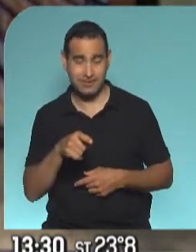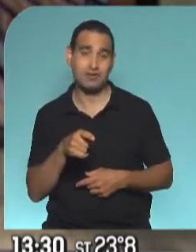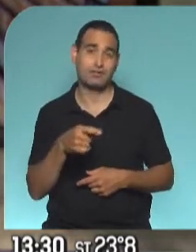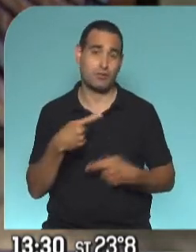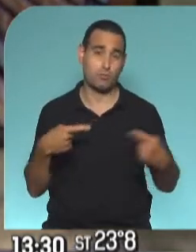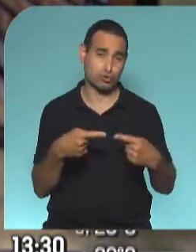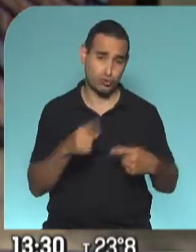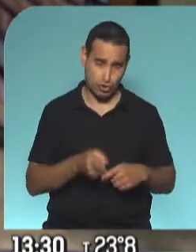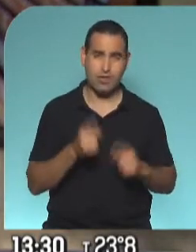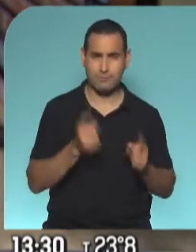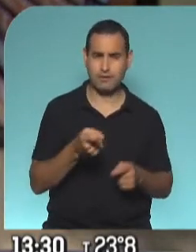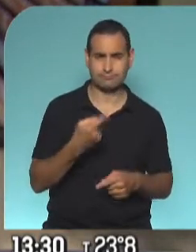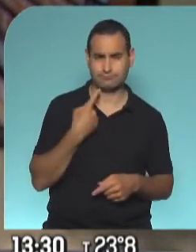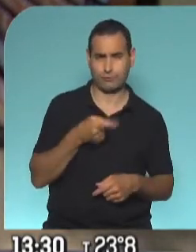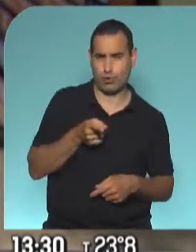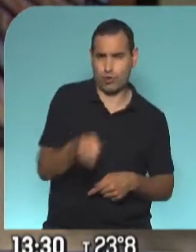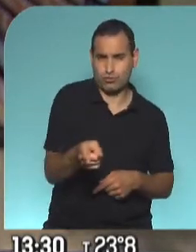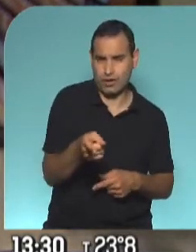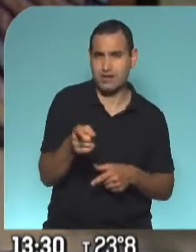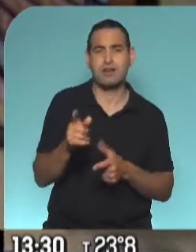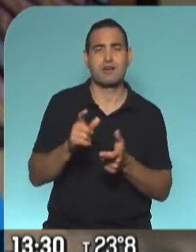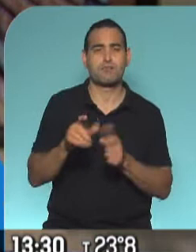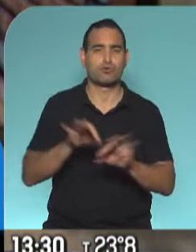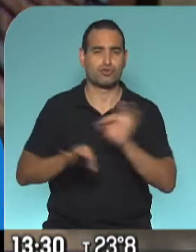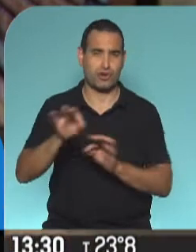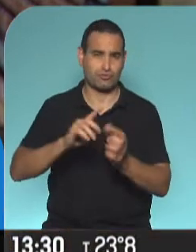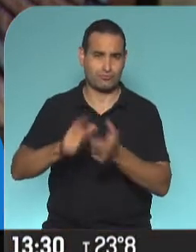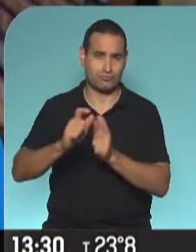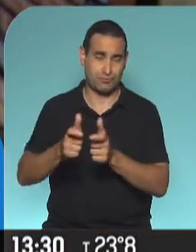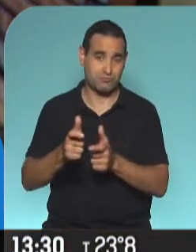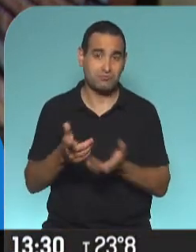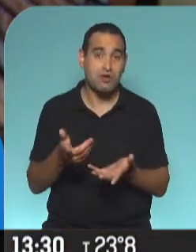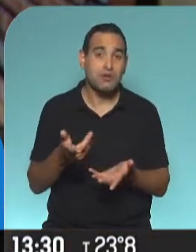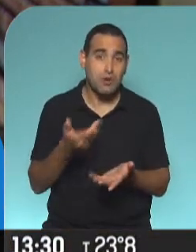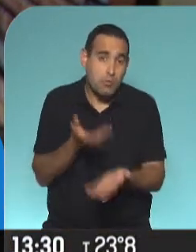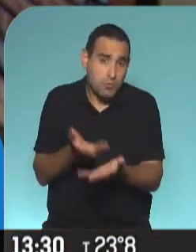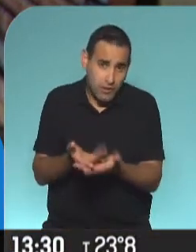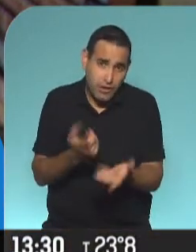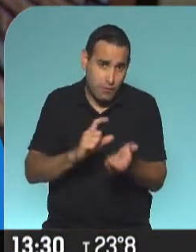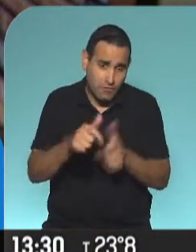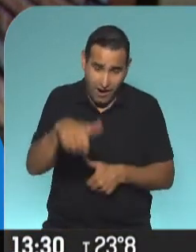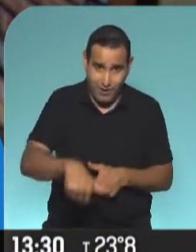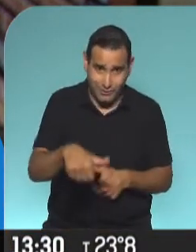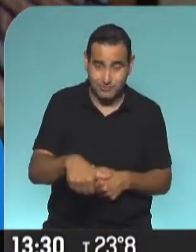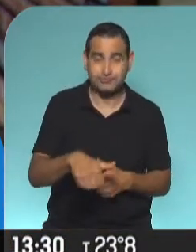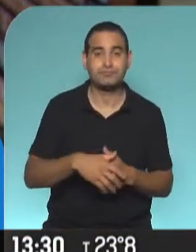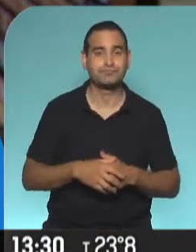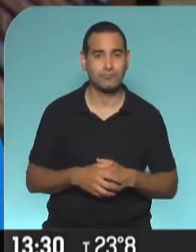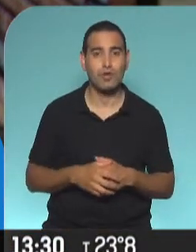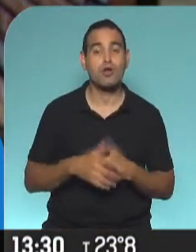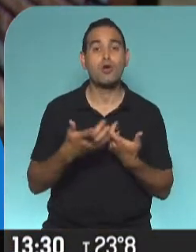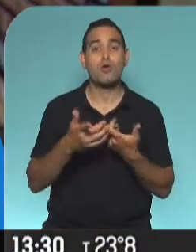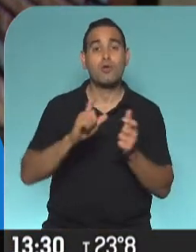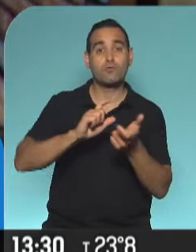que cuestionaban lo que en ese momento proponía la ANSES y el gobierno, que era esta misma fórmula que se explica ahora. Es una fórmula